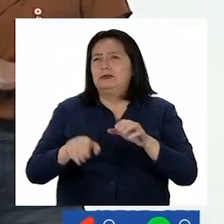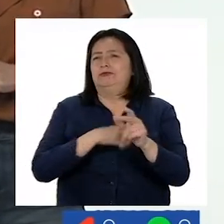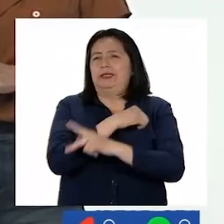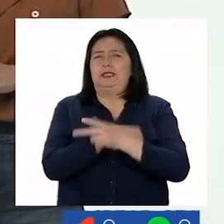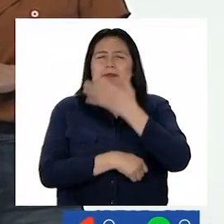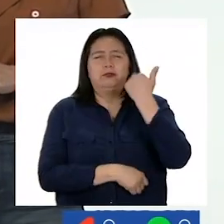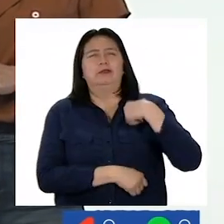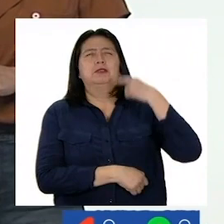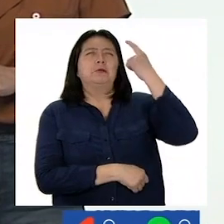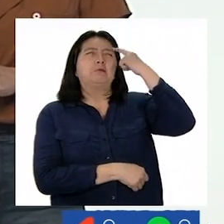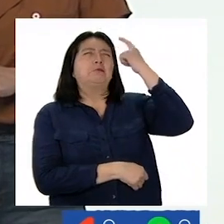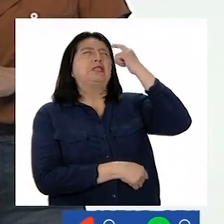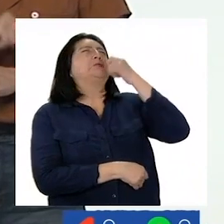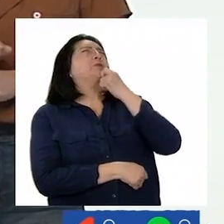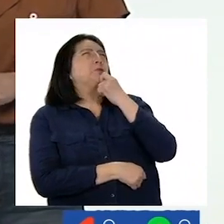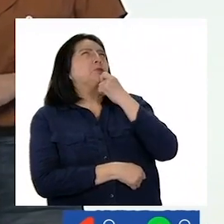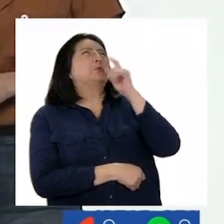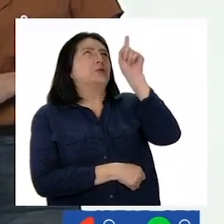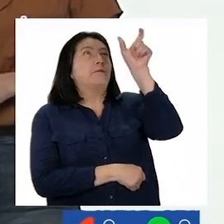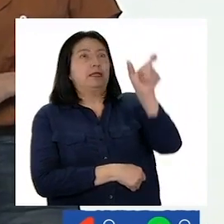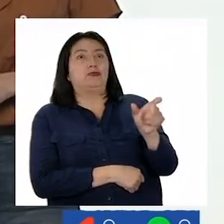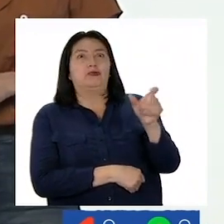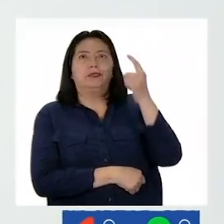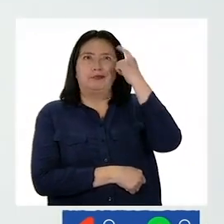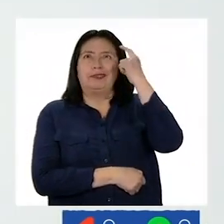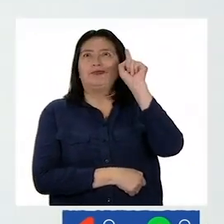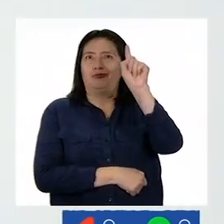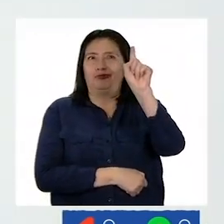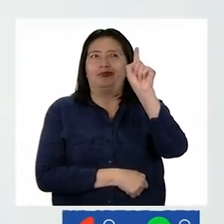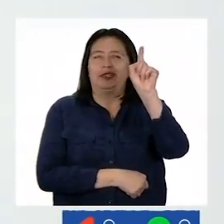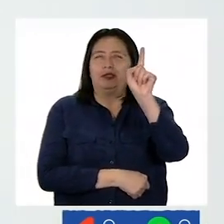mí se me viene una persona a la mente.